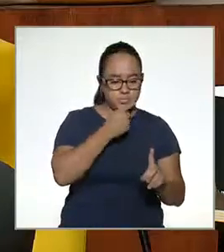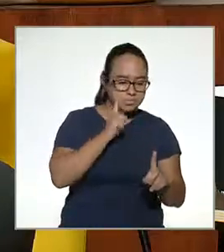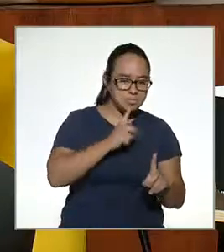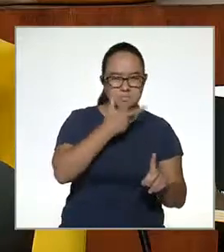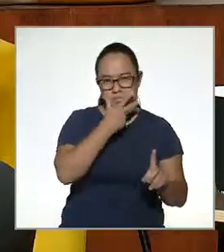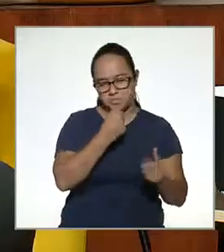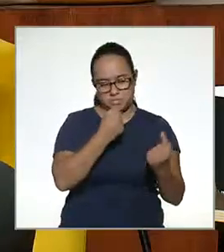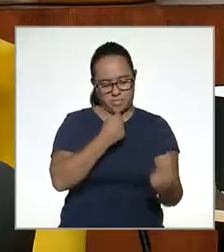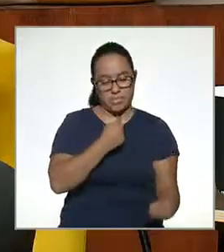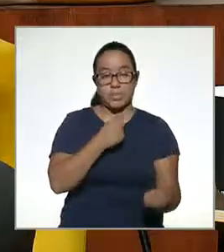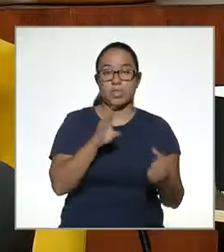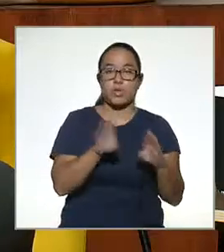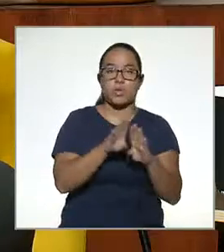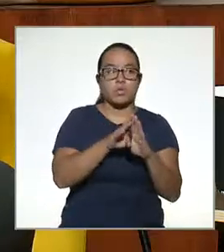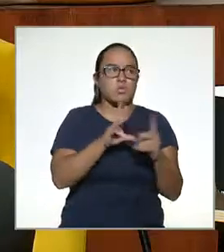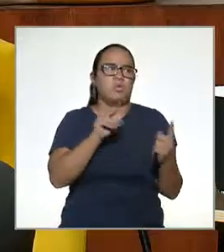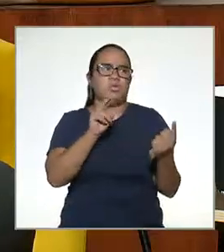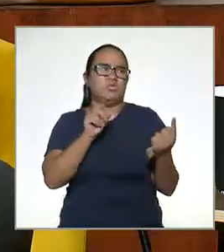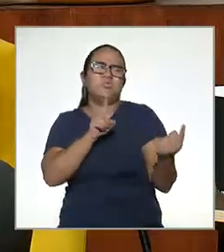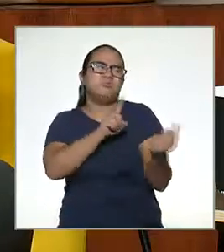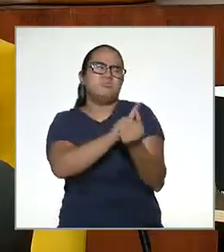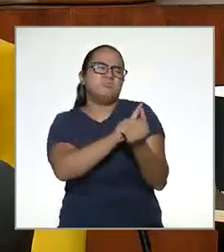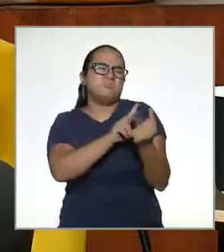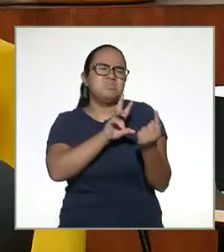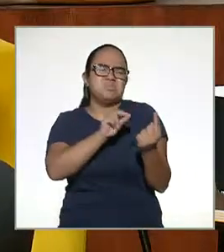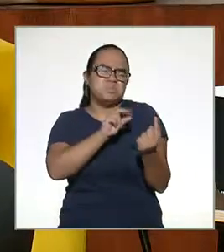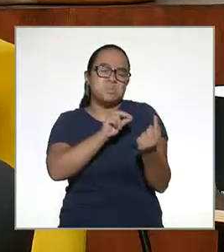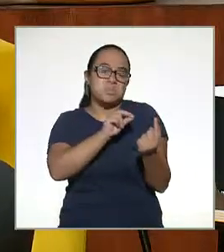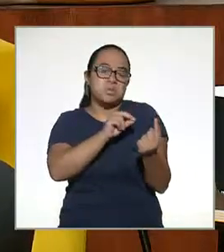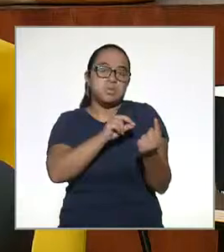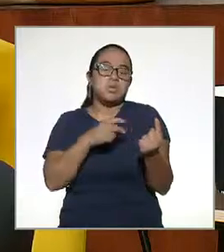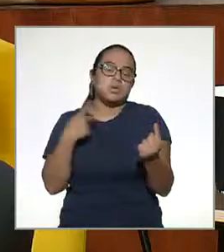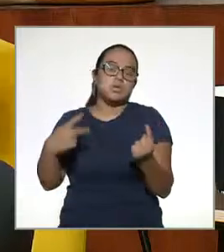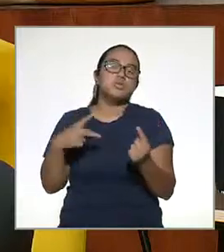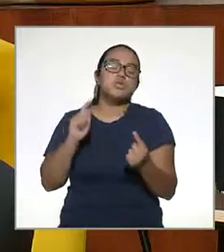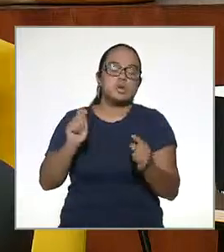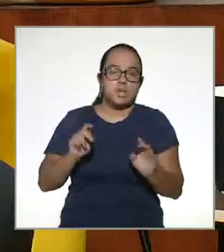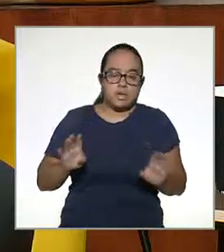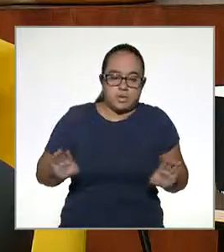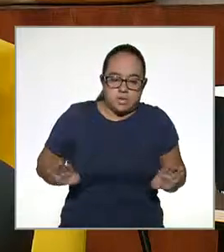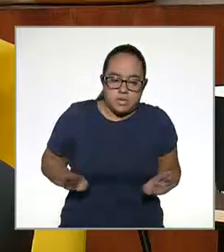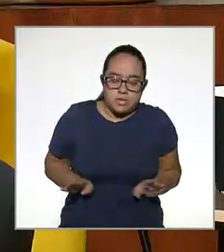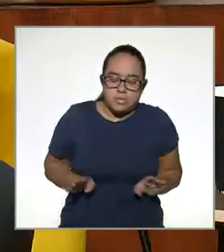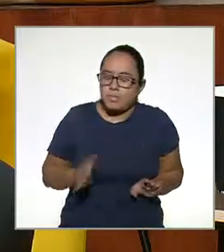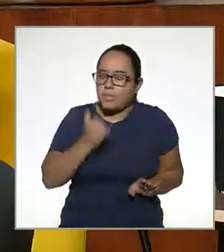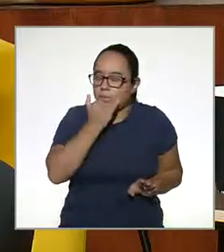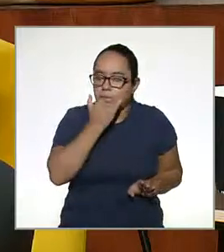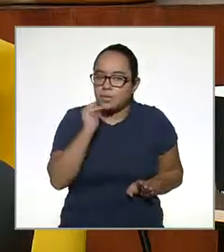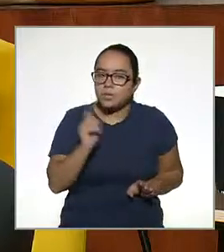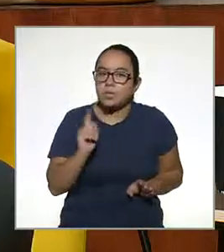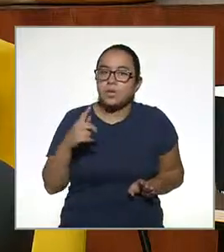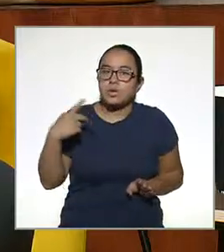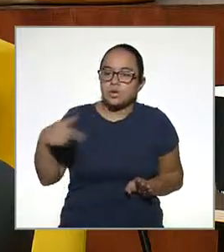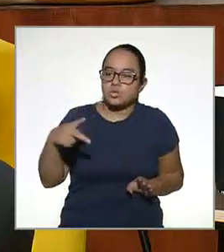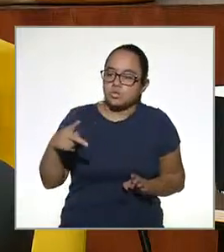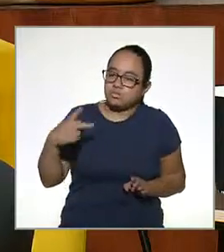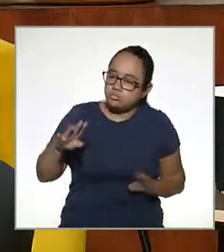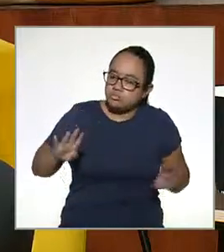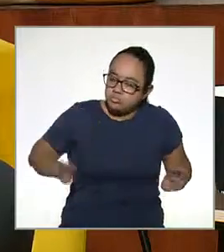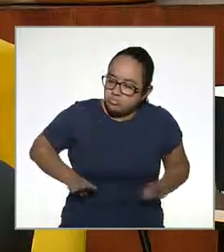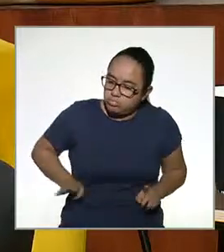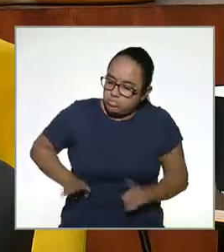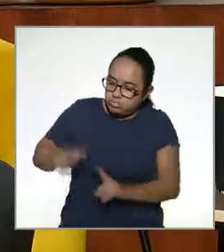introvertido, introvertida, sí tiene que ver con el carácter, o sea, sí tiene que ver con rasgos de personalidad,